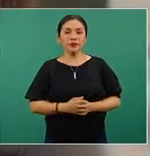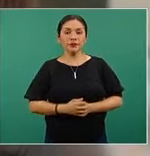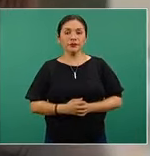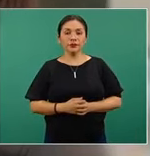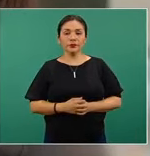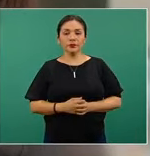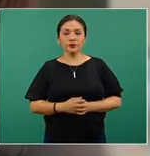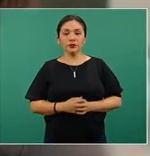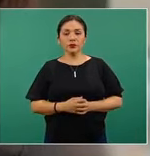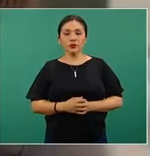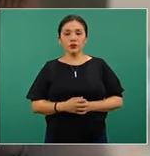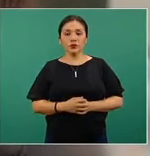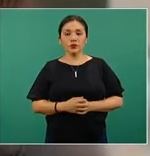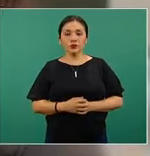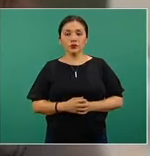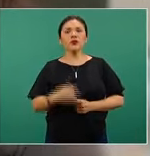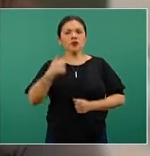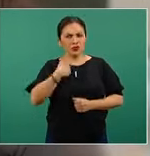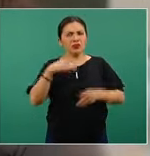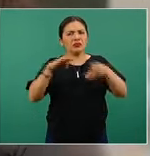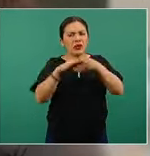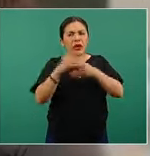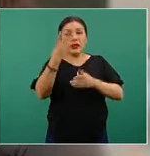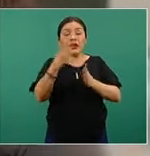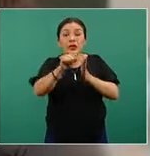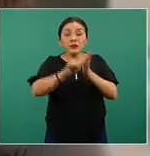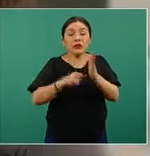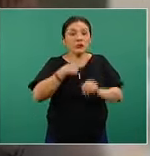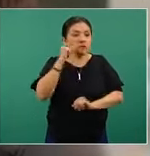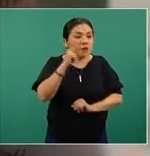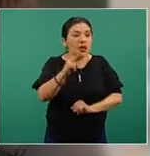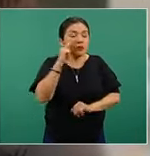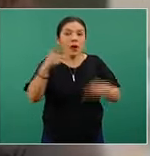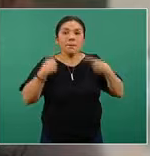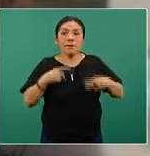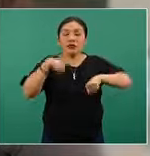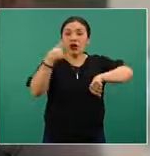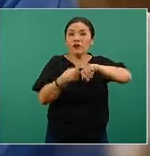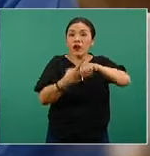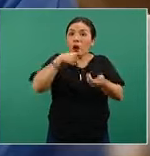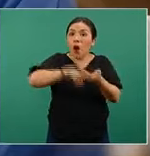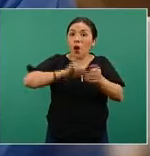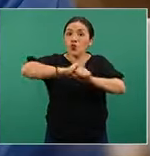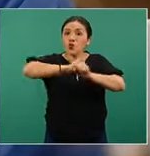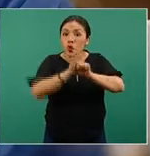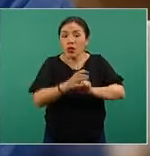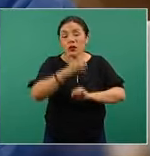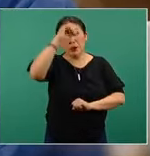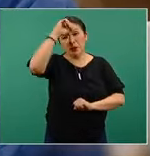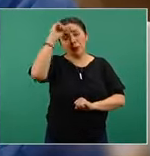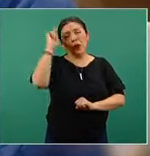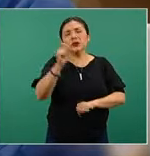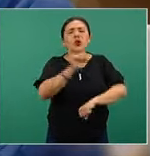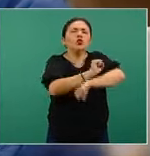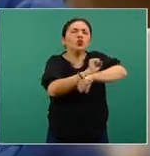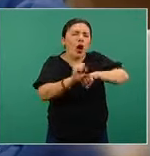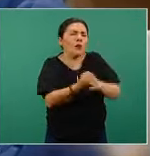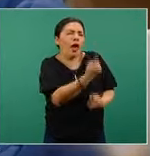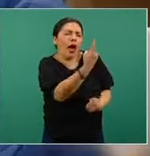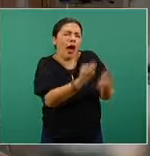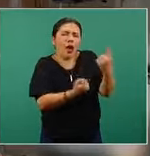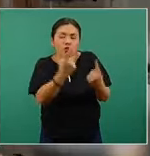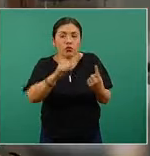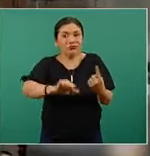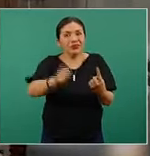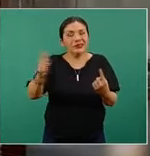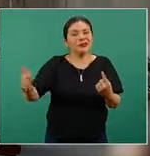digo llevó aproximadamente tres meses viendo pacientes conmovido desde casos leves hasta